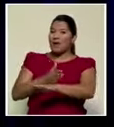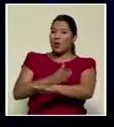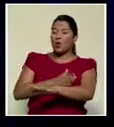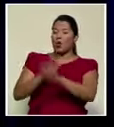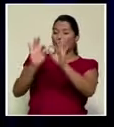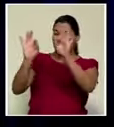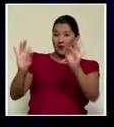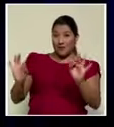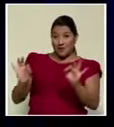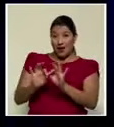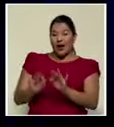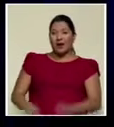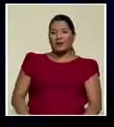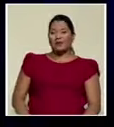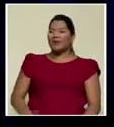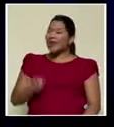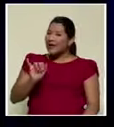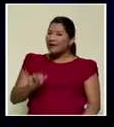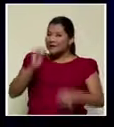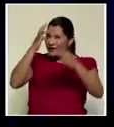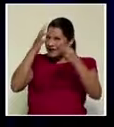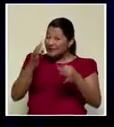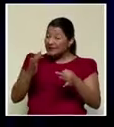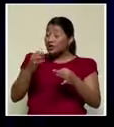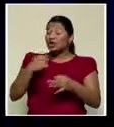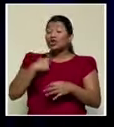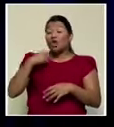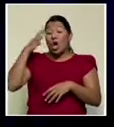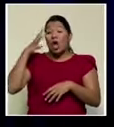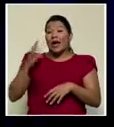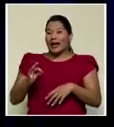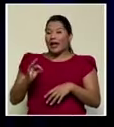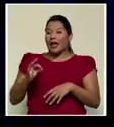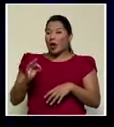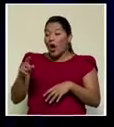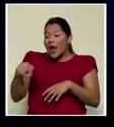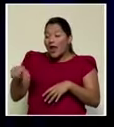Supremo de Elecciones, porque esto tuvo que haber sido una decisión, pienso yo, ¿verdad?,